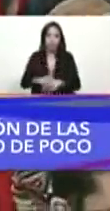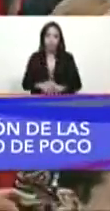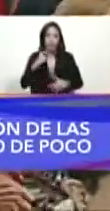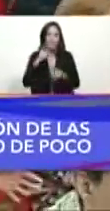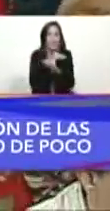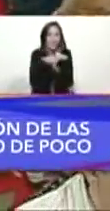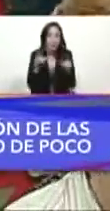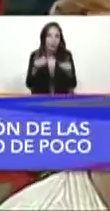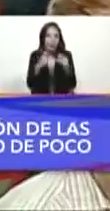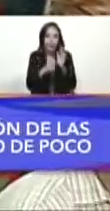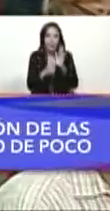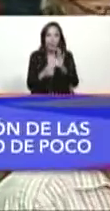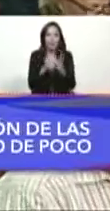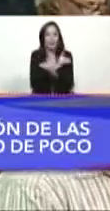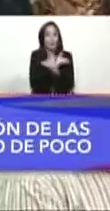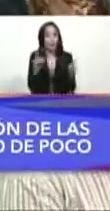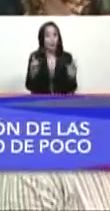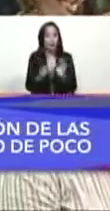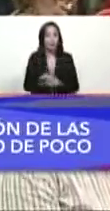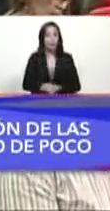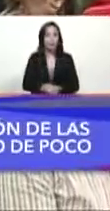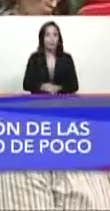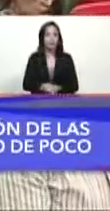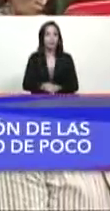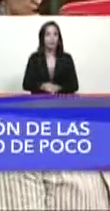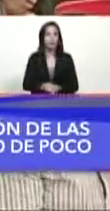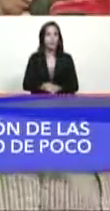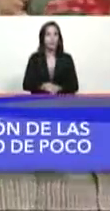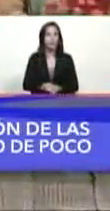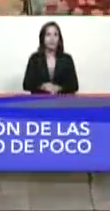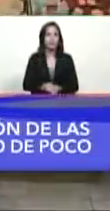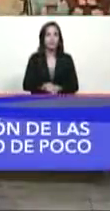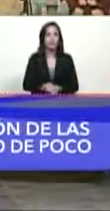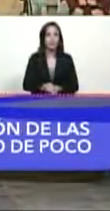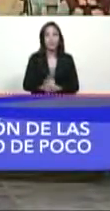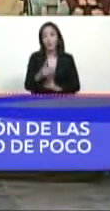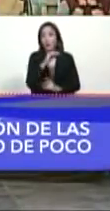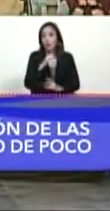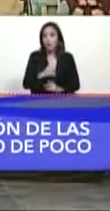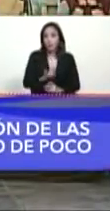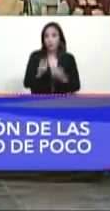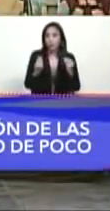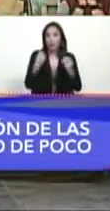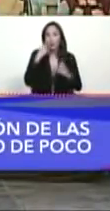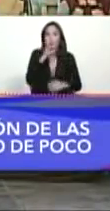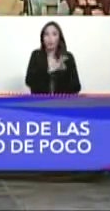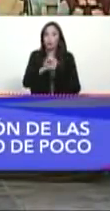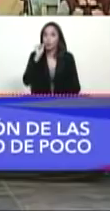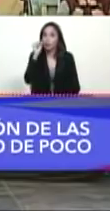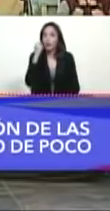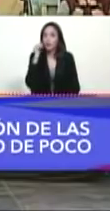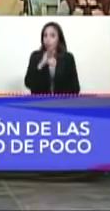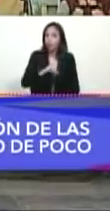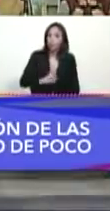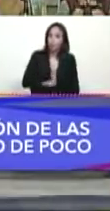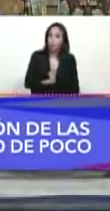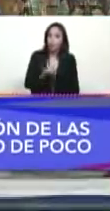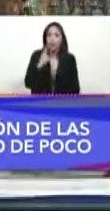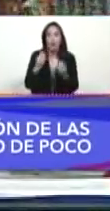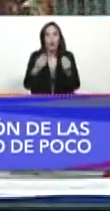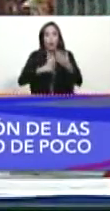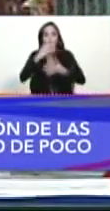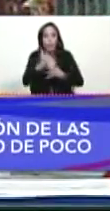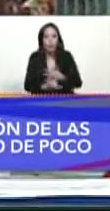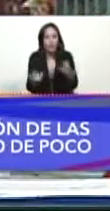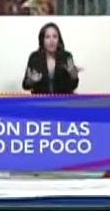Democracia. Esto se llama democratizar la tierra. Esto solo se puede hacer en socialismo. Ningún proyecto